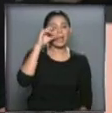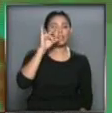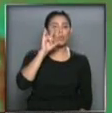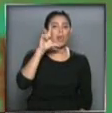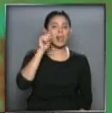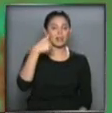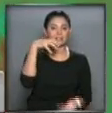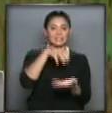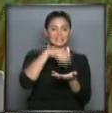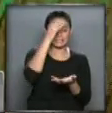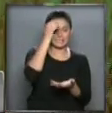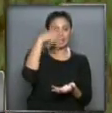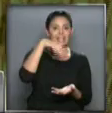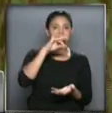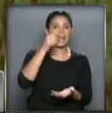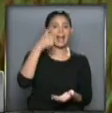Ateneo.